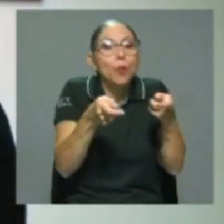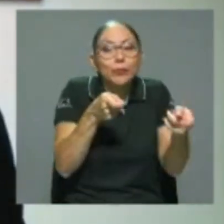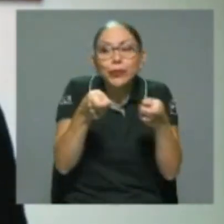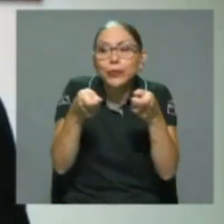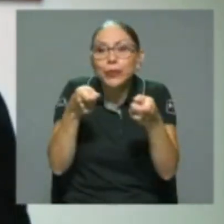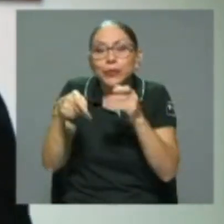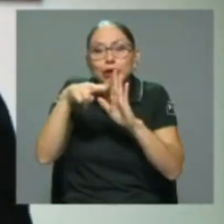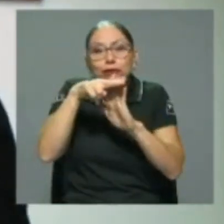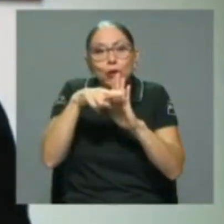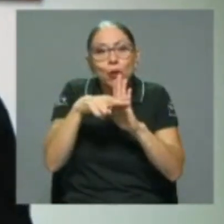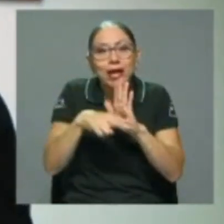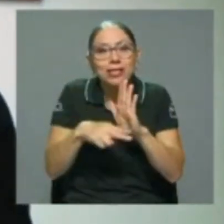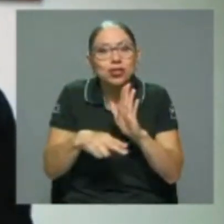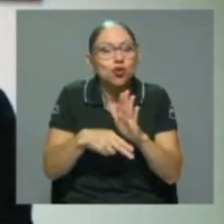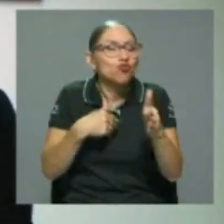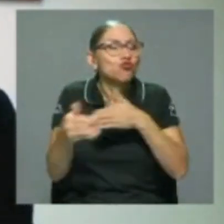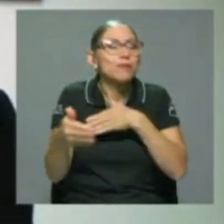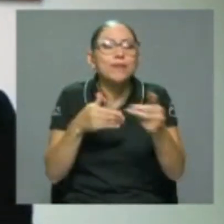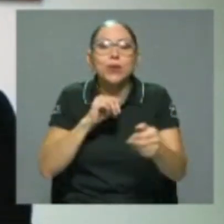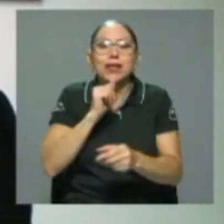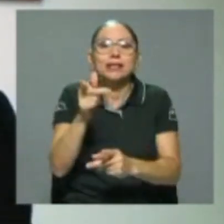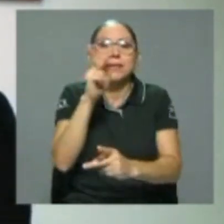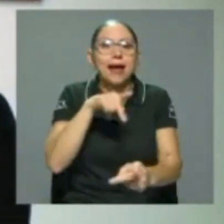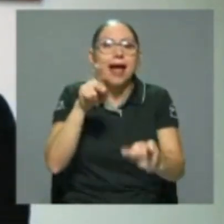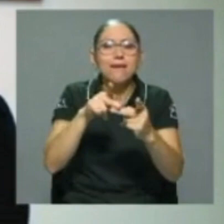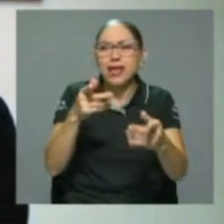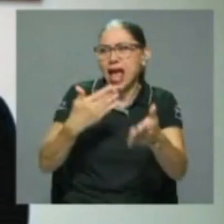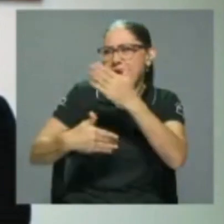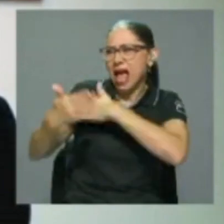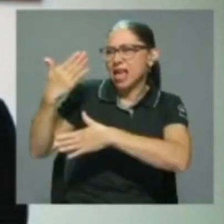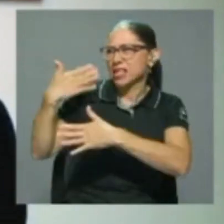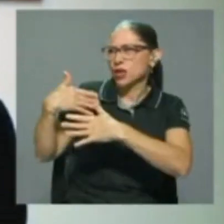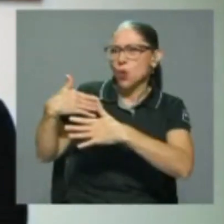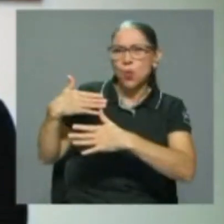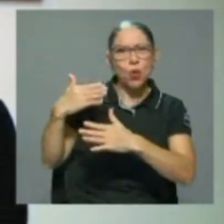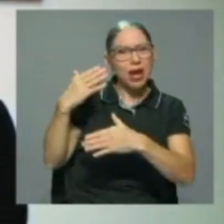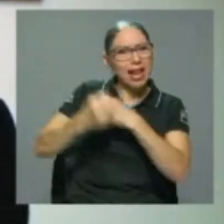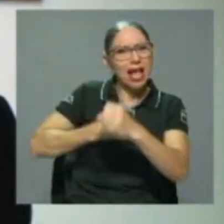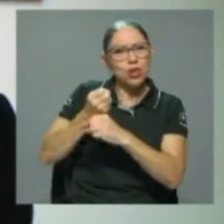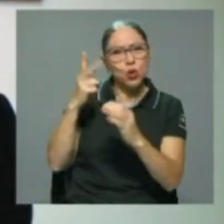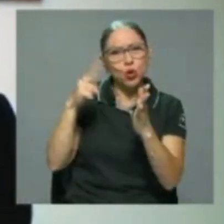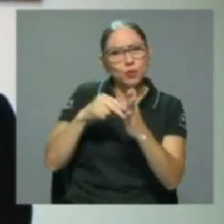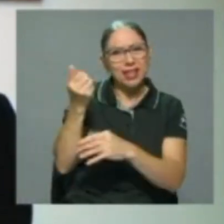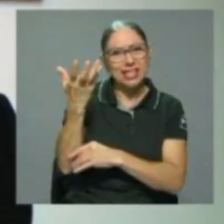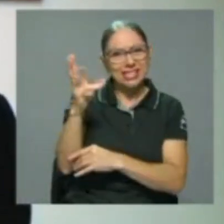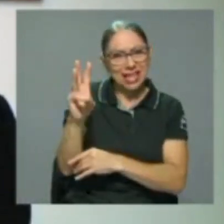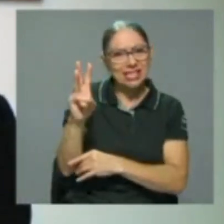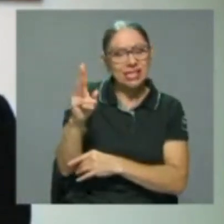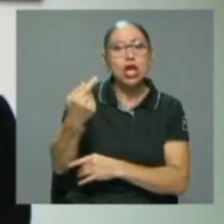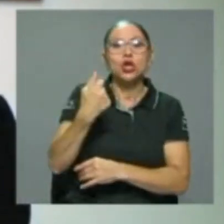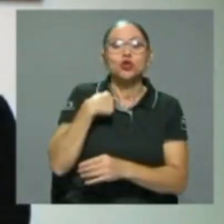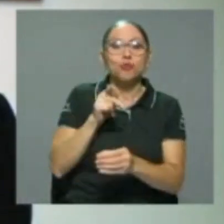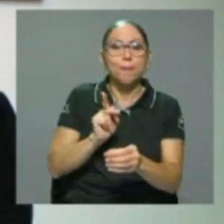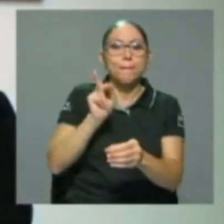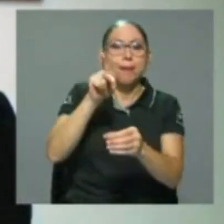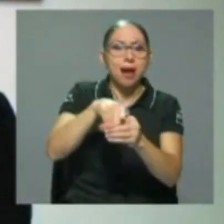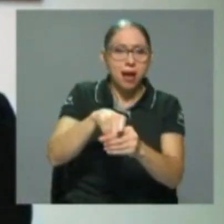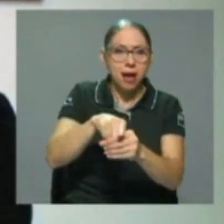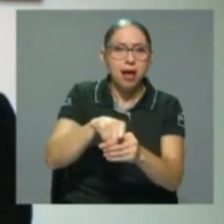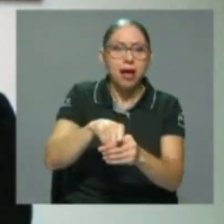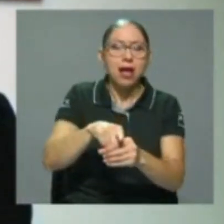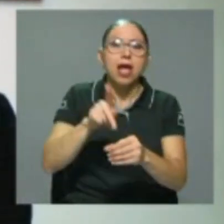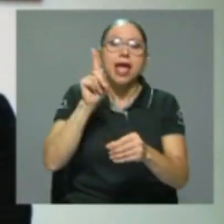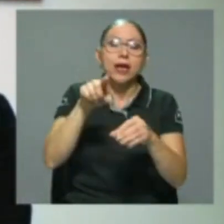imperfecciones. Hace algunos años, por ahí del año 2016, me tocó participar en